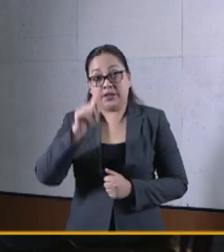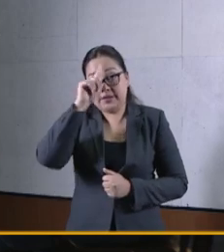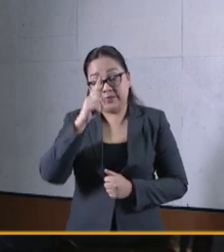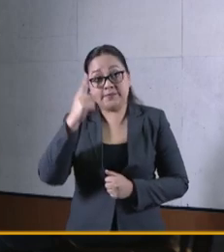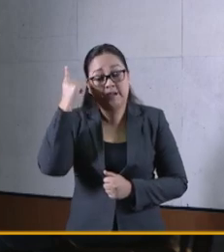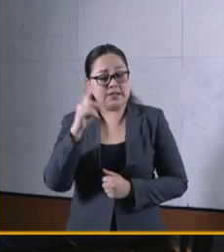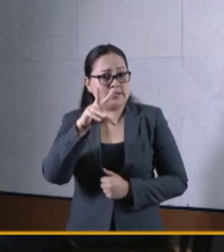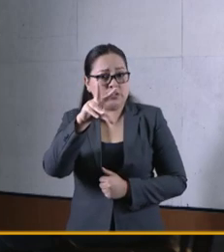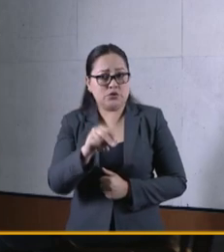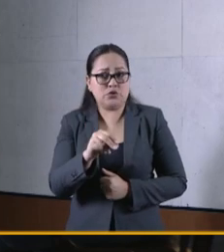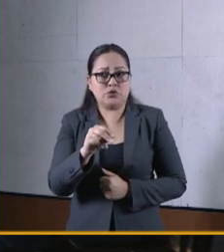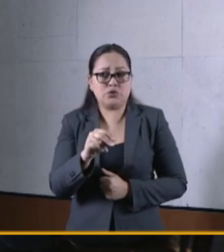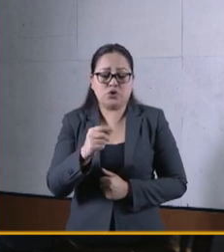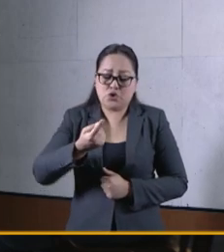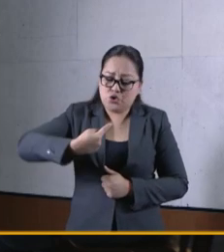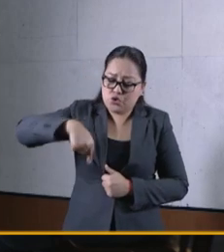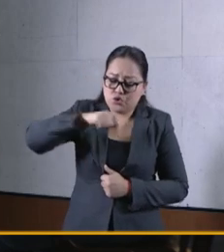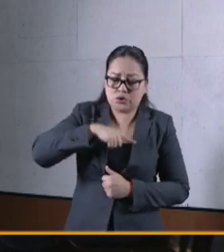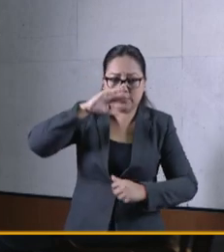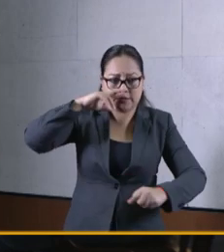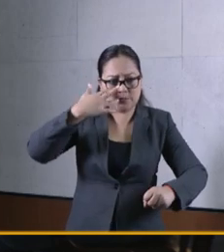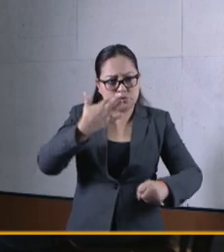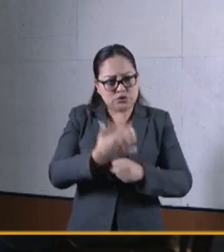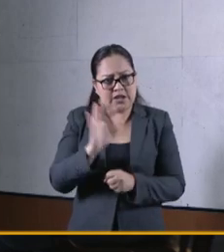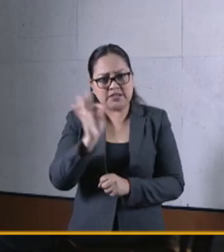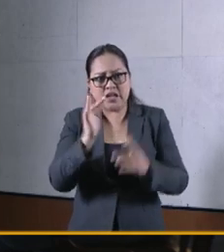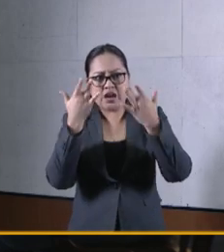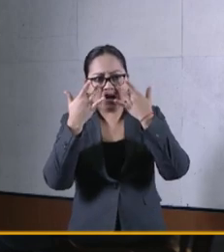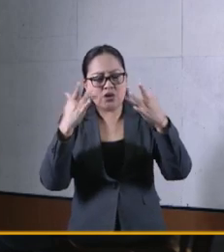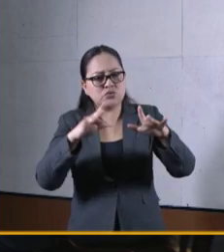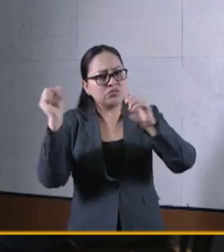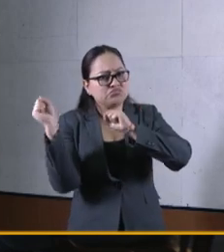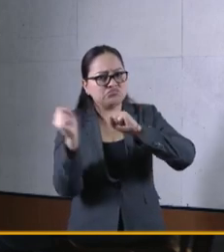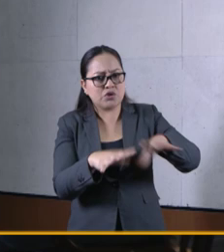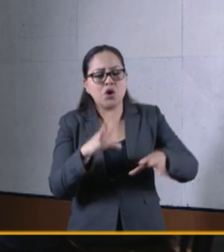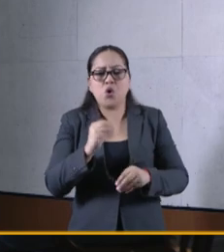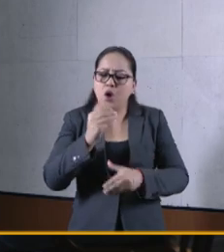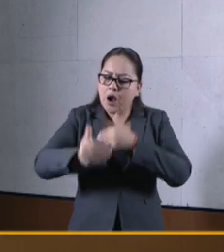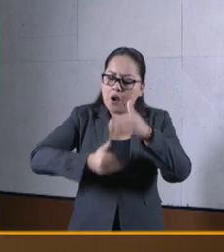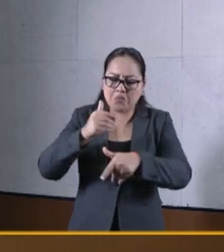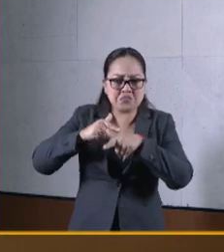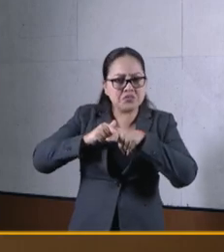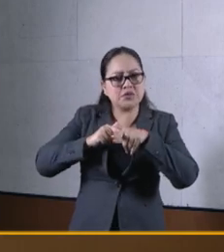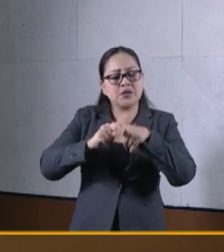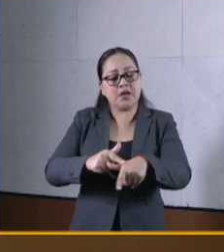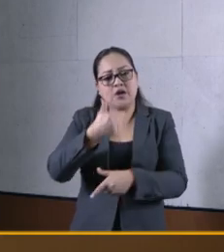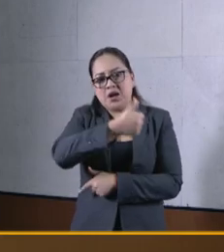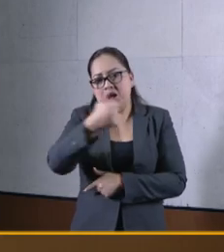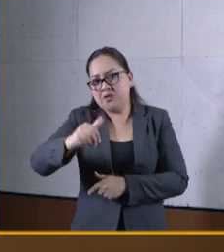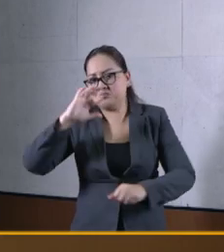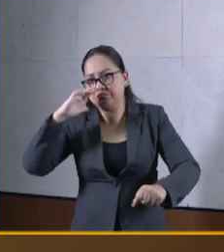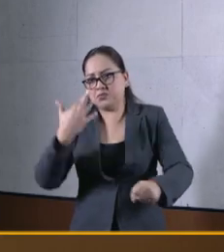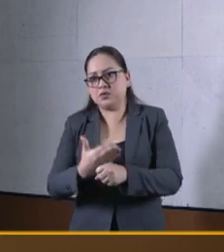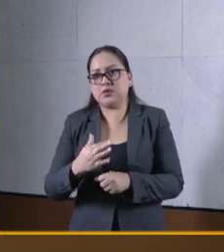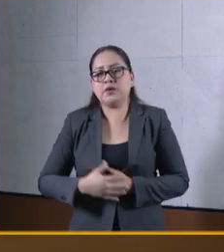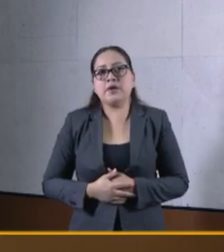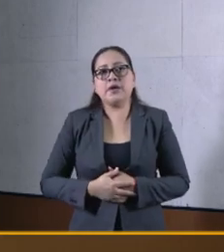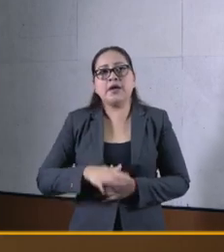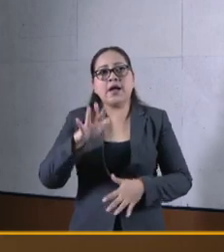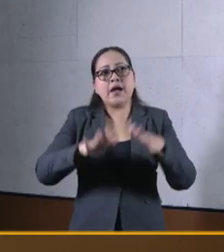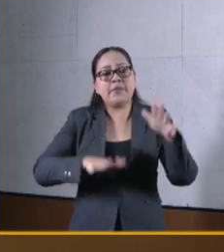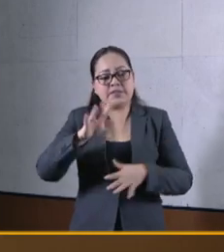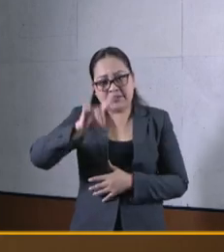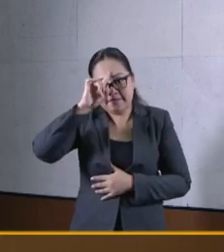está en nosotros darnos por vencidos o seguir adelante a veces las cosas difícil las cosas